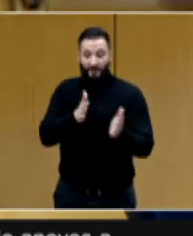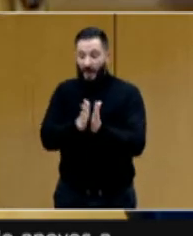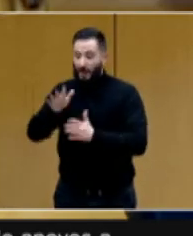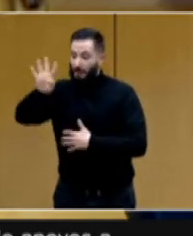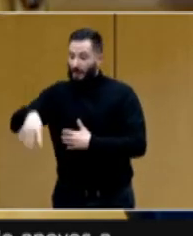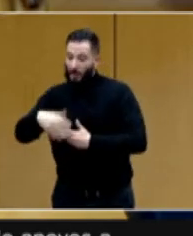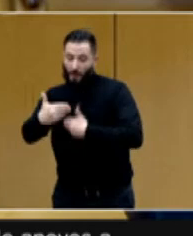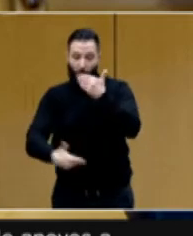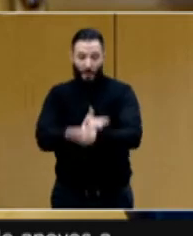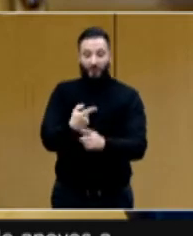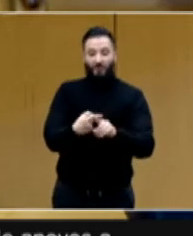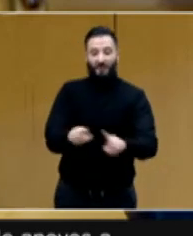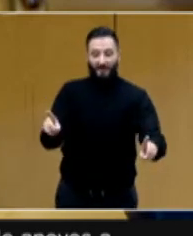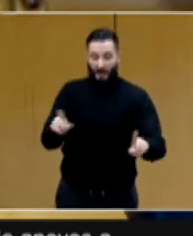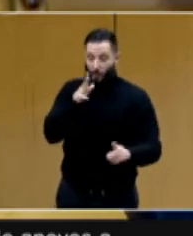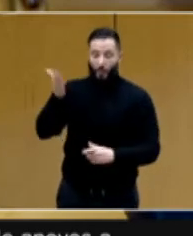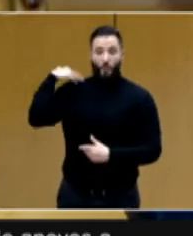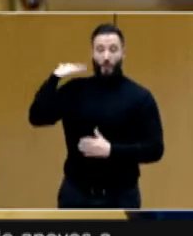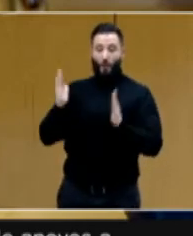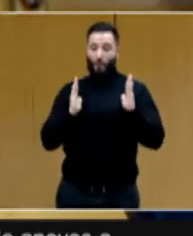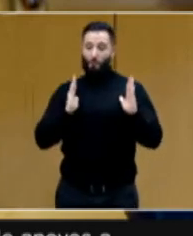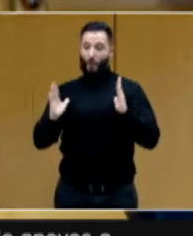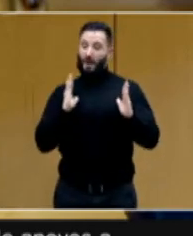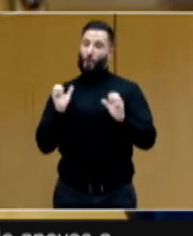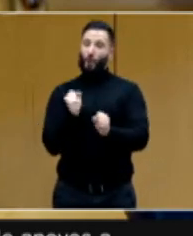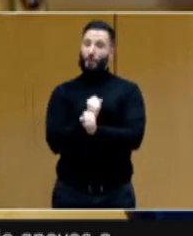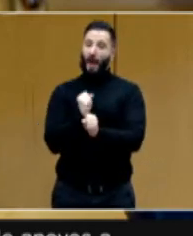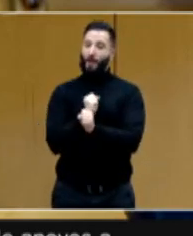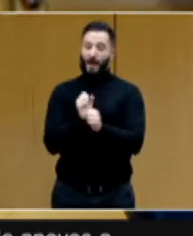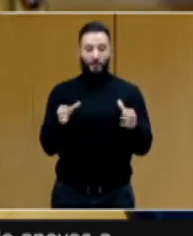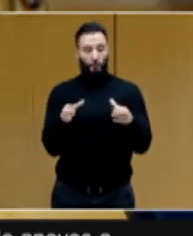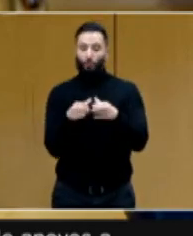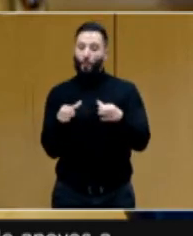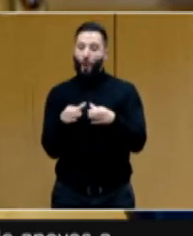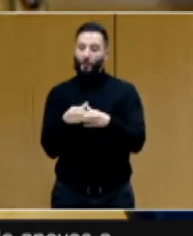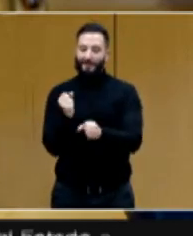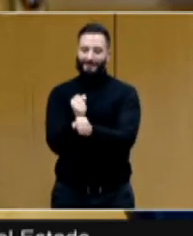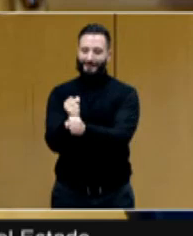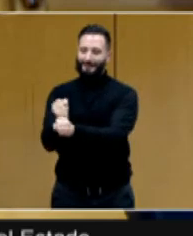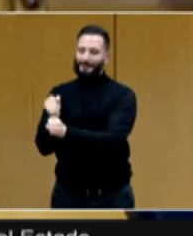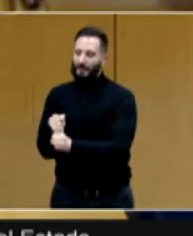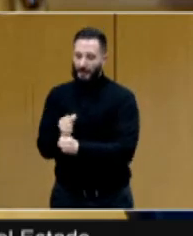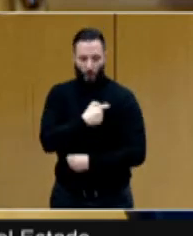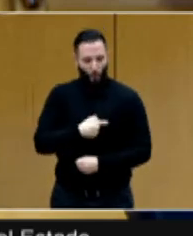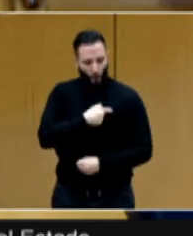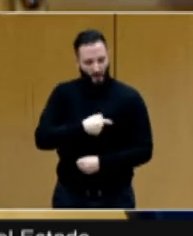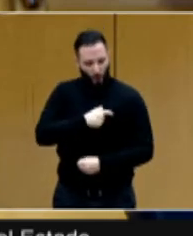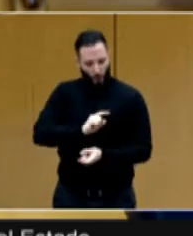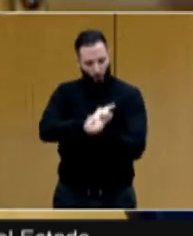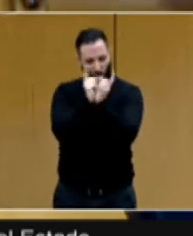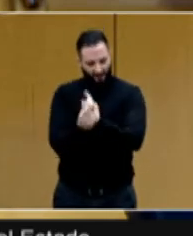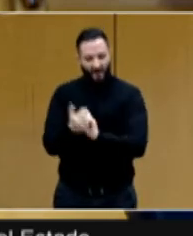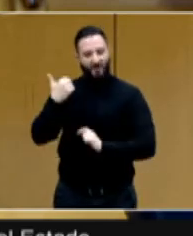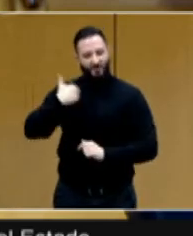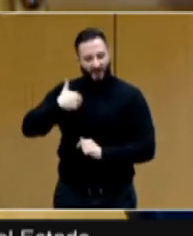ese momento cuando se estaba trabajando sobre ello junto con grupos de trabajos dentro del seno de la comisión de codificación ya se contaba con la